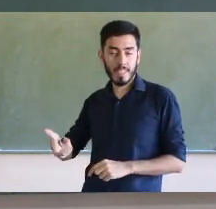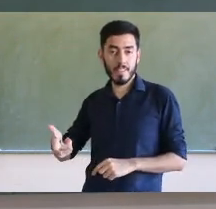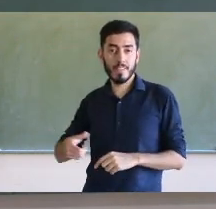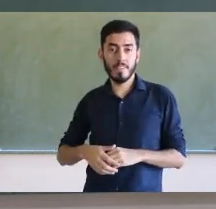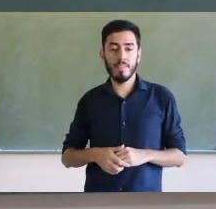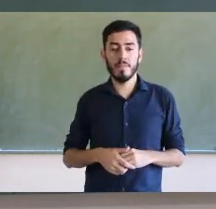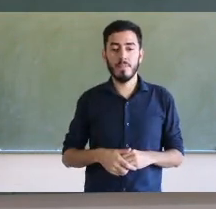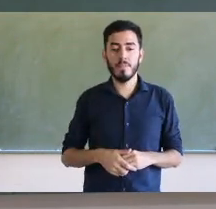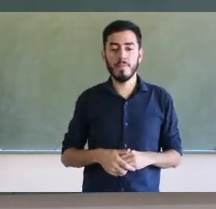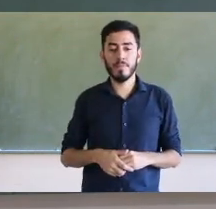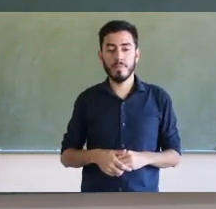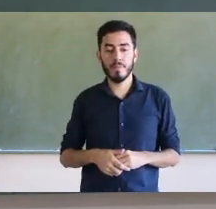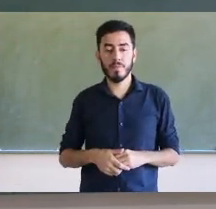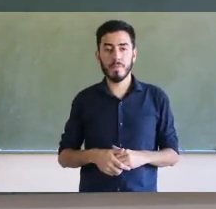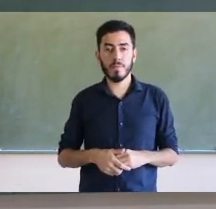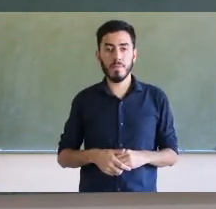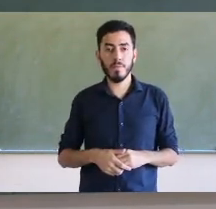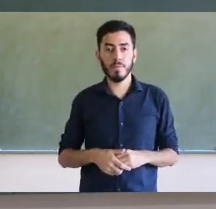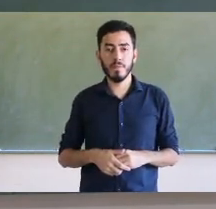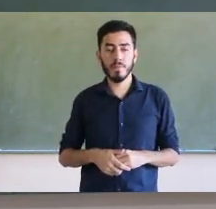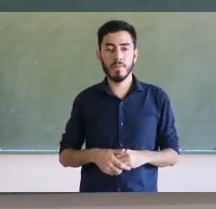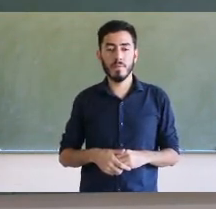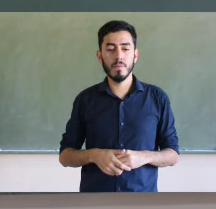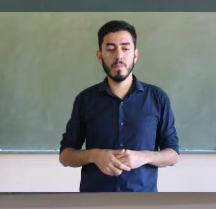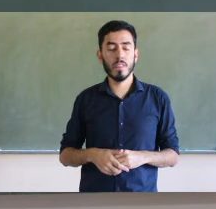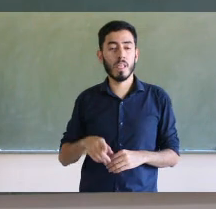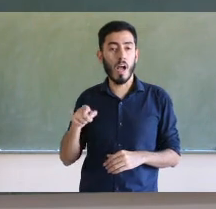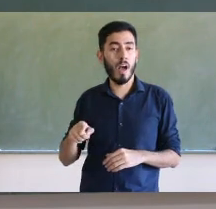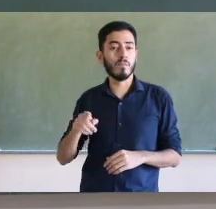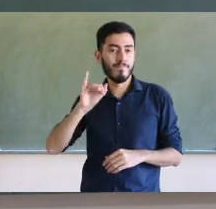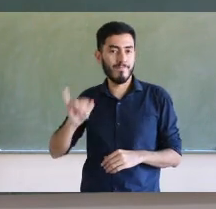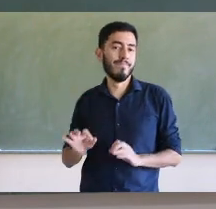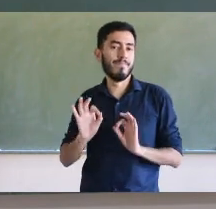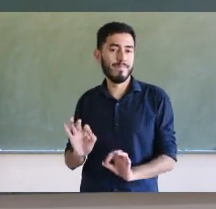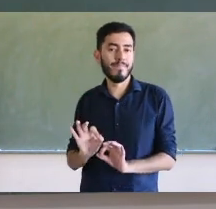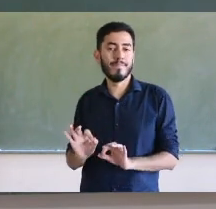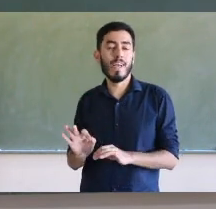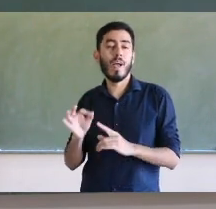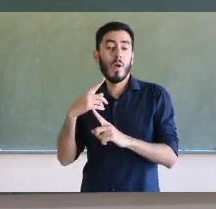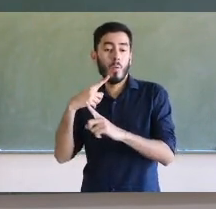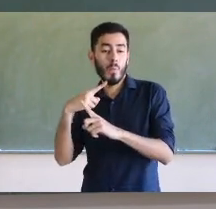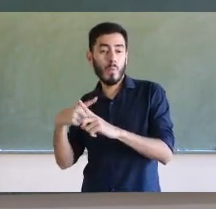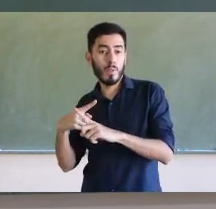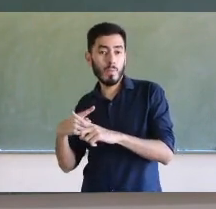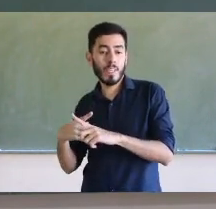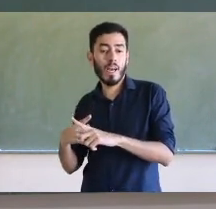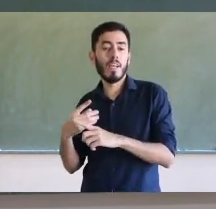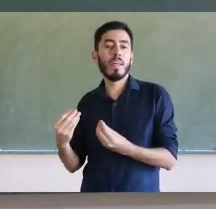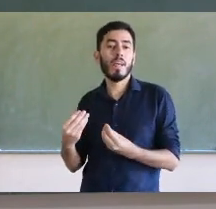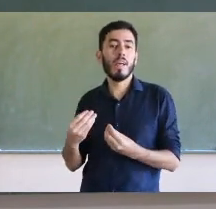y a la segunda invirtiéndola. Ahora sí, antes de multiplicar, lo que hacemos es